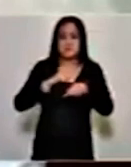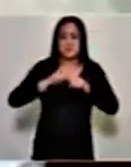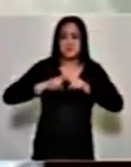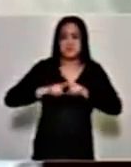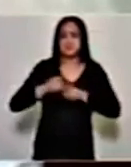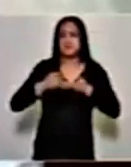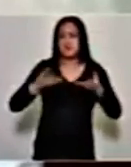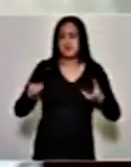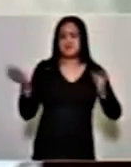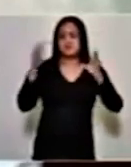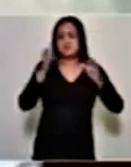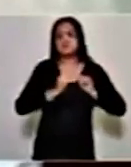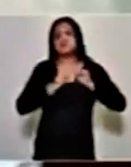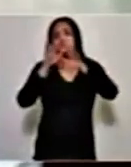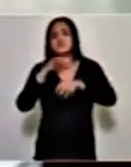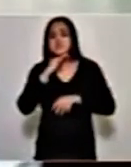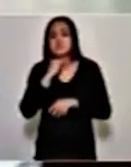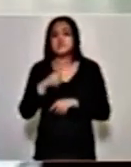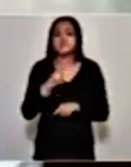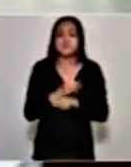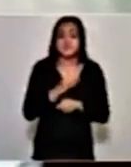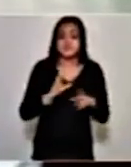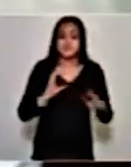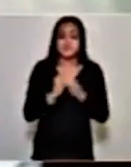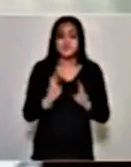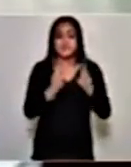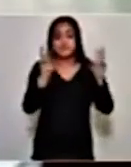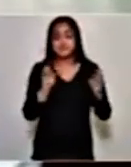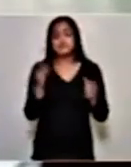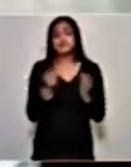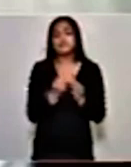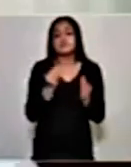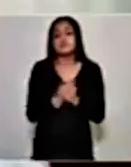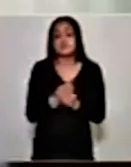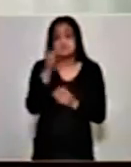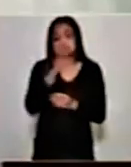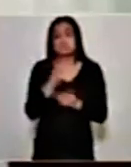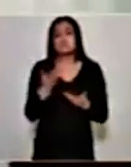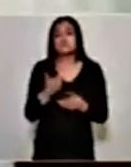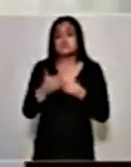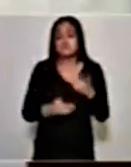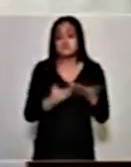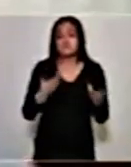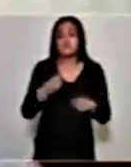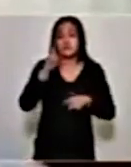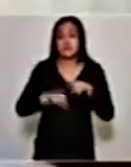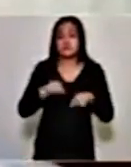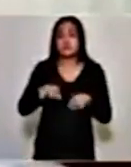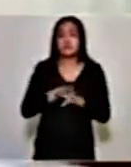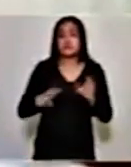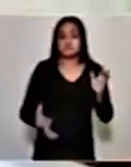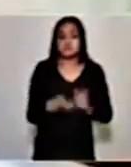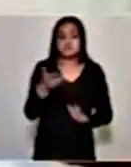ya se concluyó el tema relacionado a este asunto del escombro y ya se procedió a retirar la